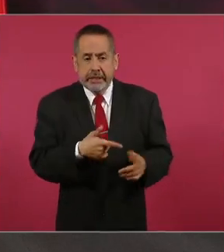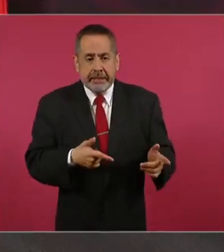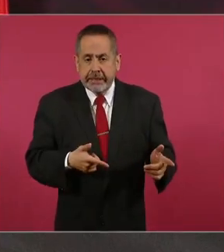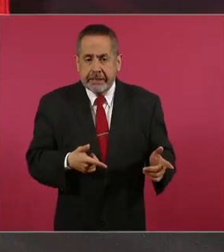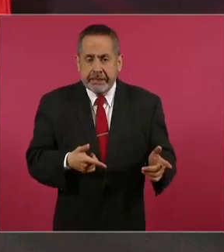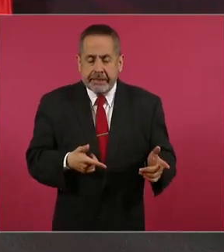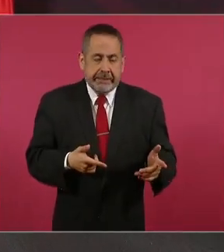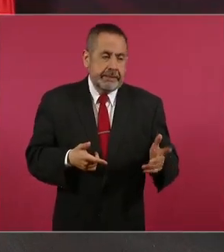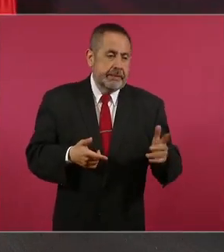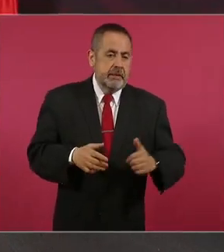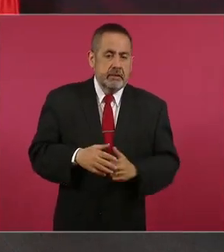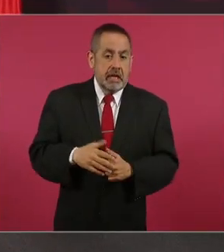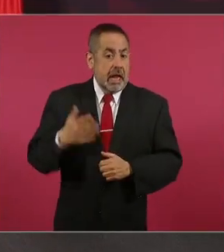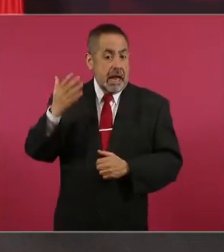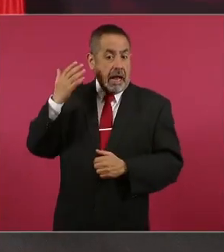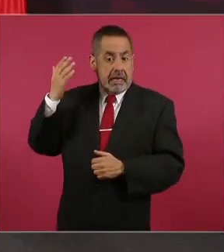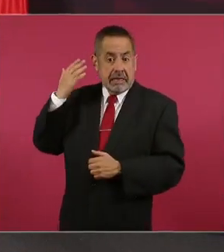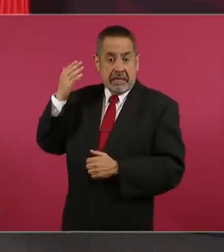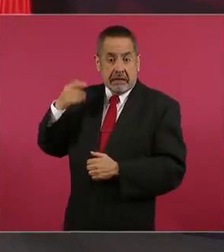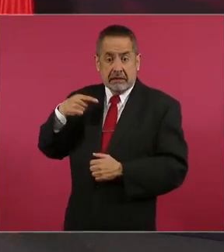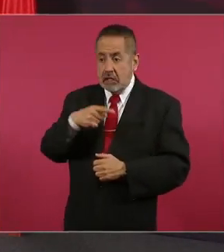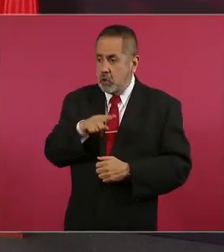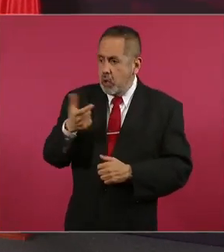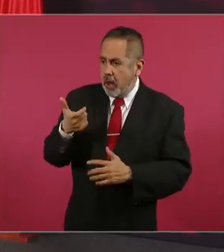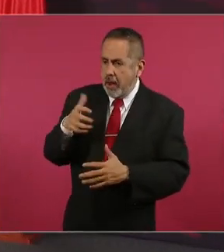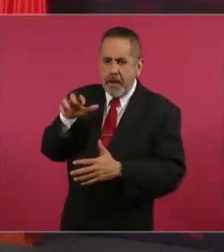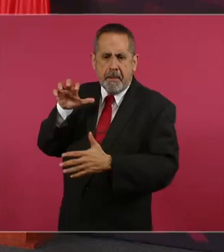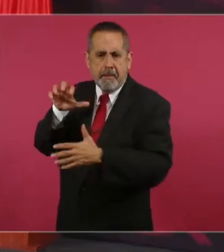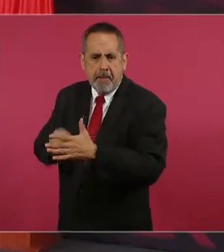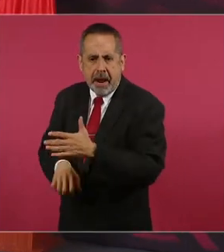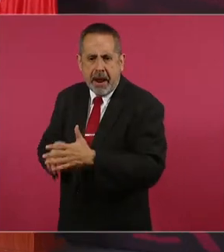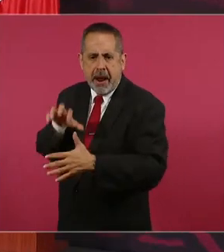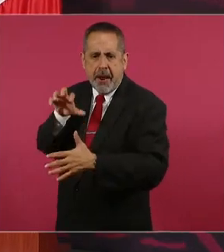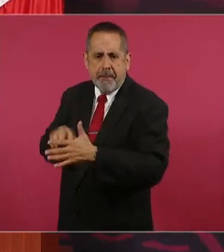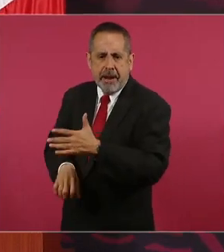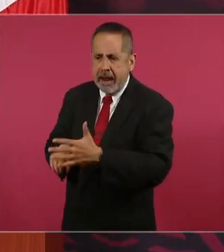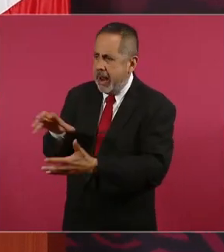porque antes se dedicaban a saquear, a robar,